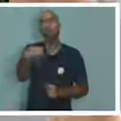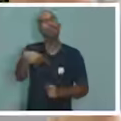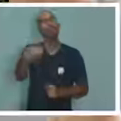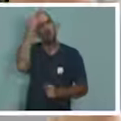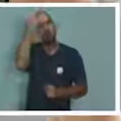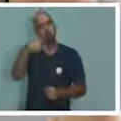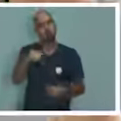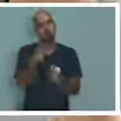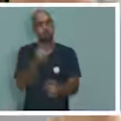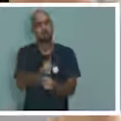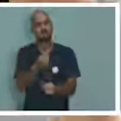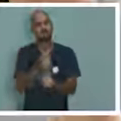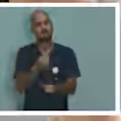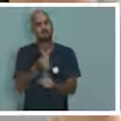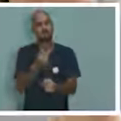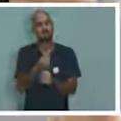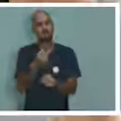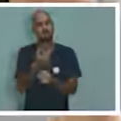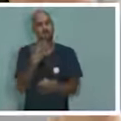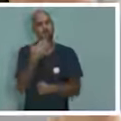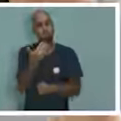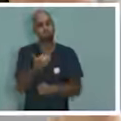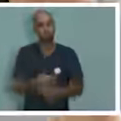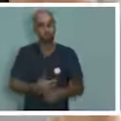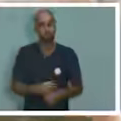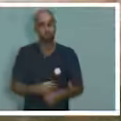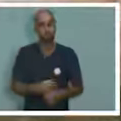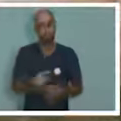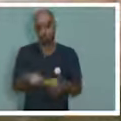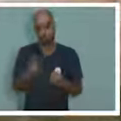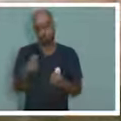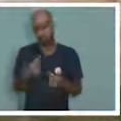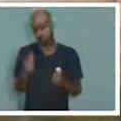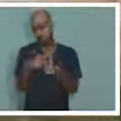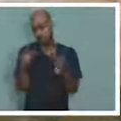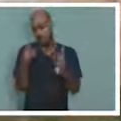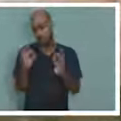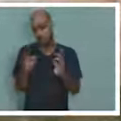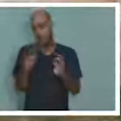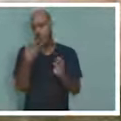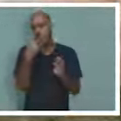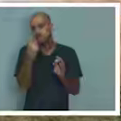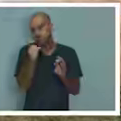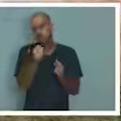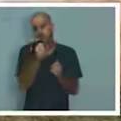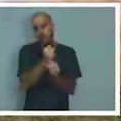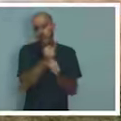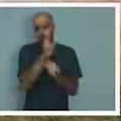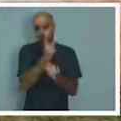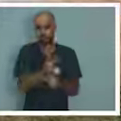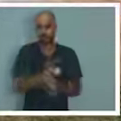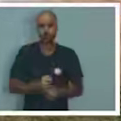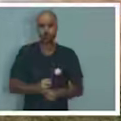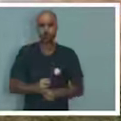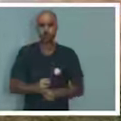juventud incide grandemente en este trabajo, ya que la mayoría son jóvenes y les gusta lo que